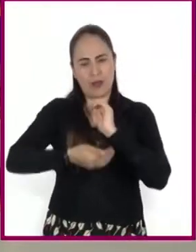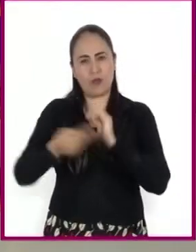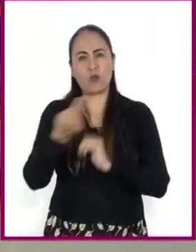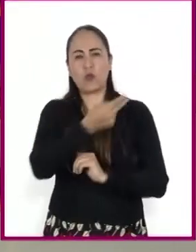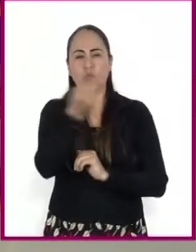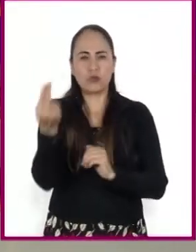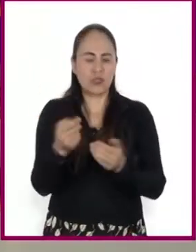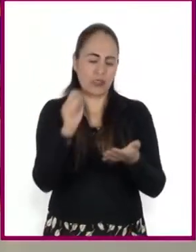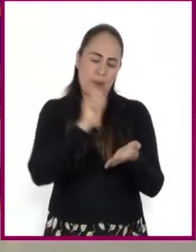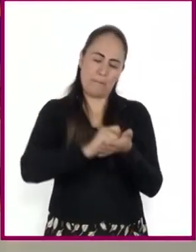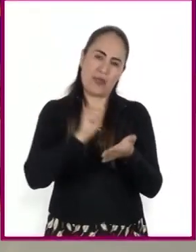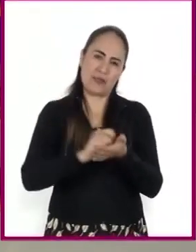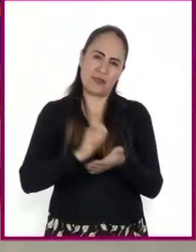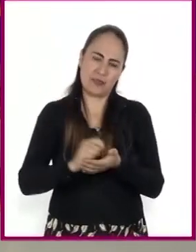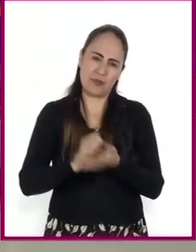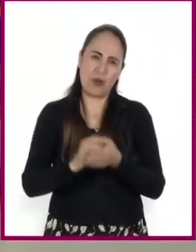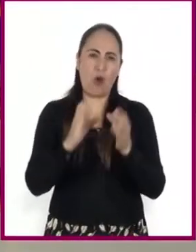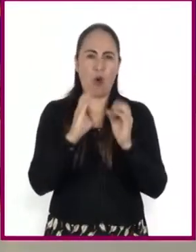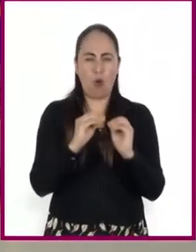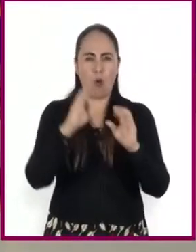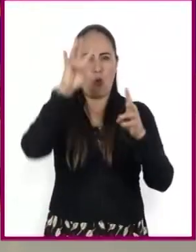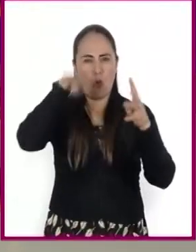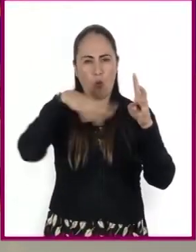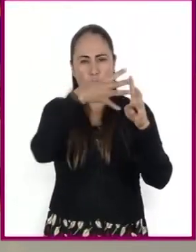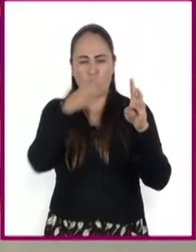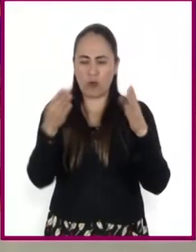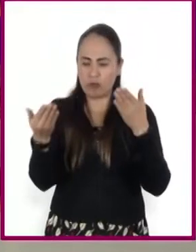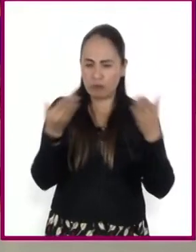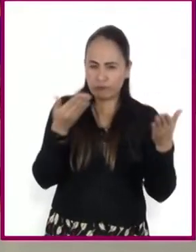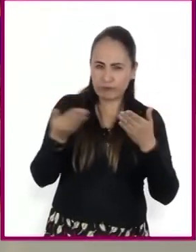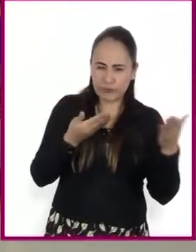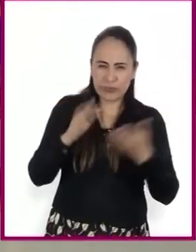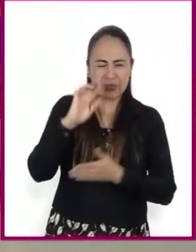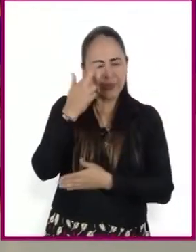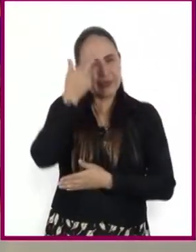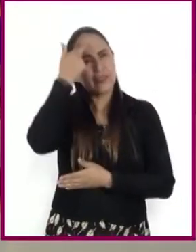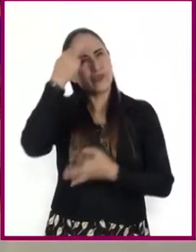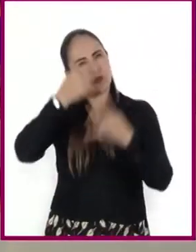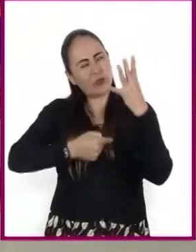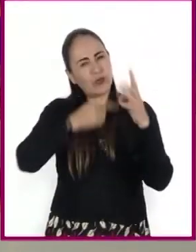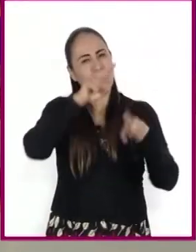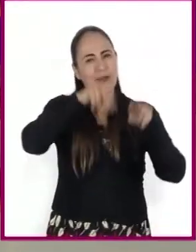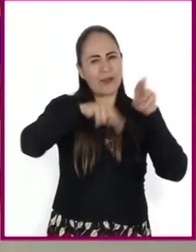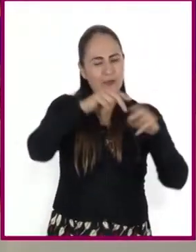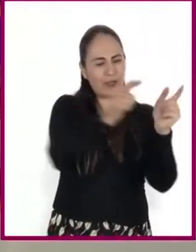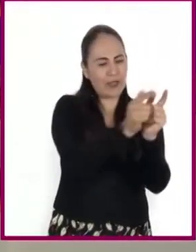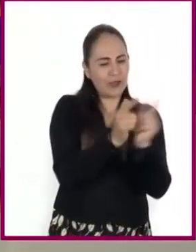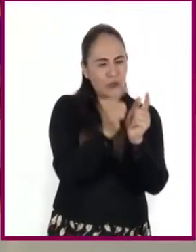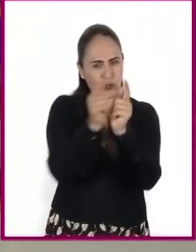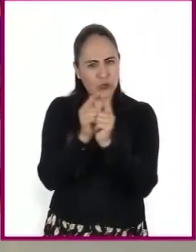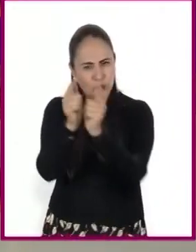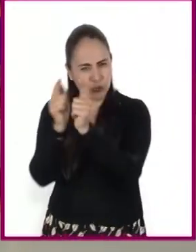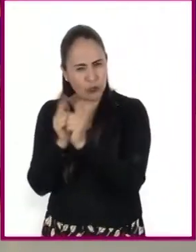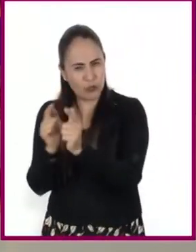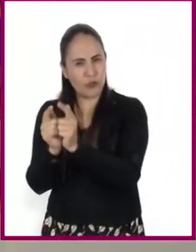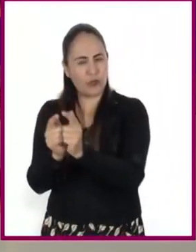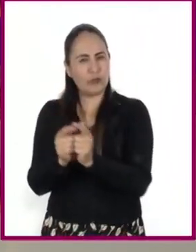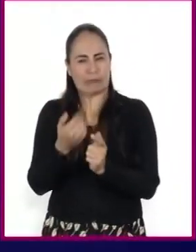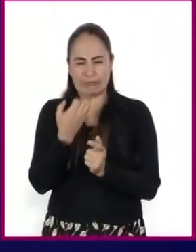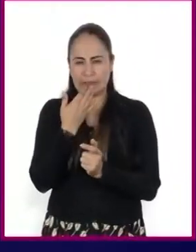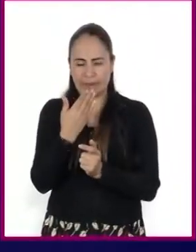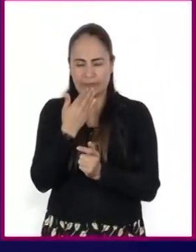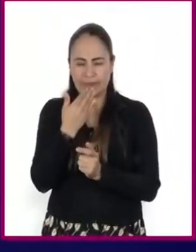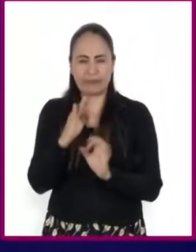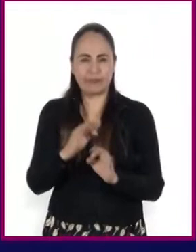un acordeón o un cuadro comparativo que les permita repasar todas las categorías gramaticales. Muchas gracias, maestra.